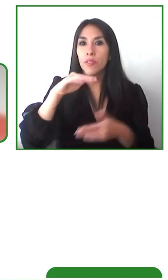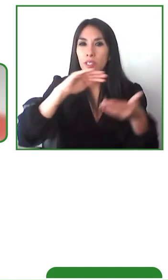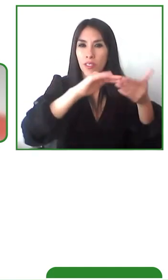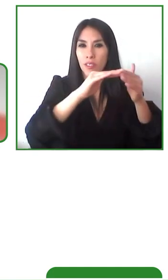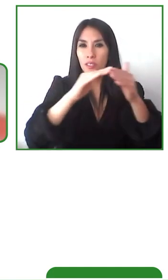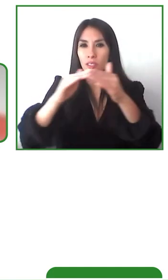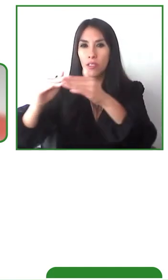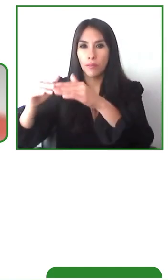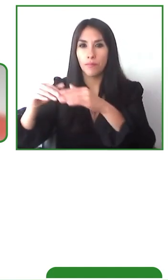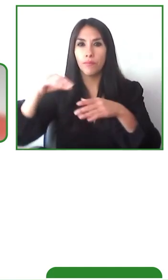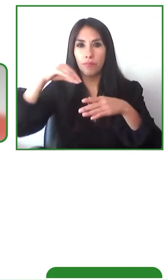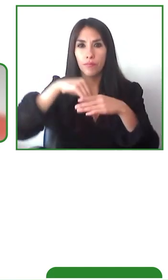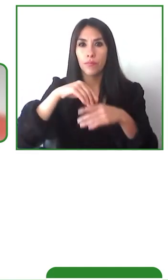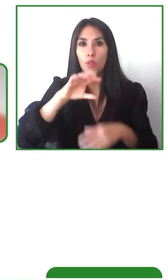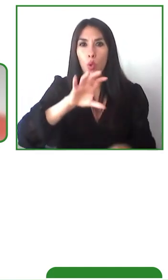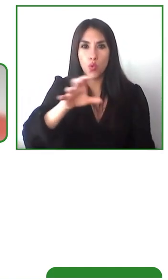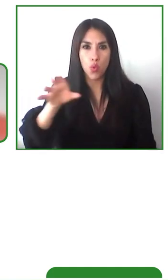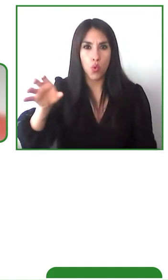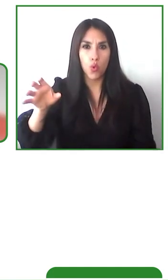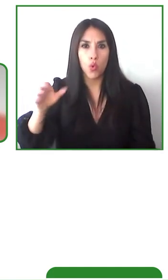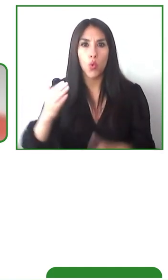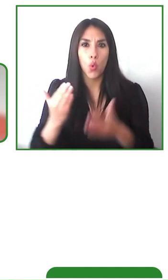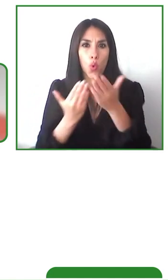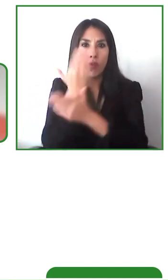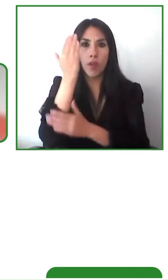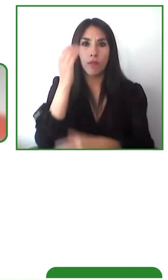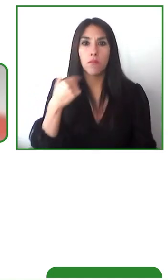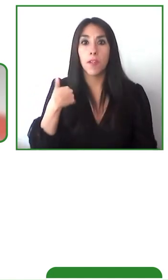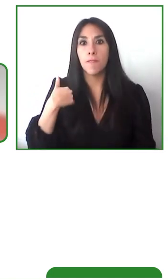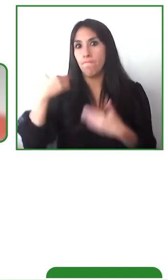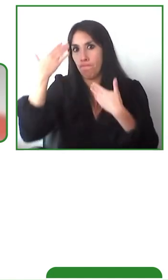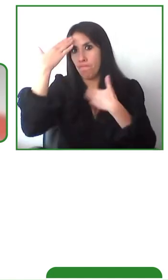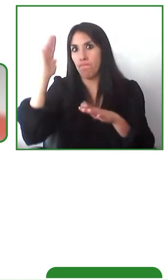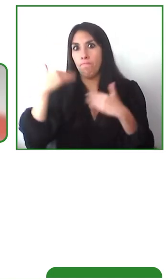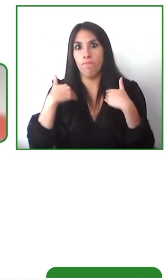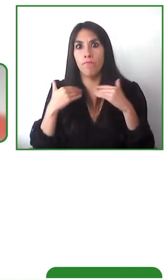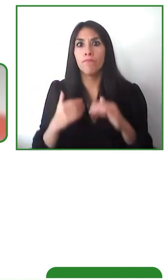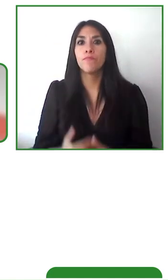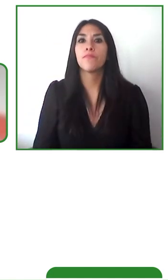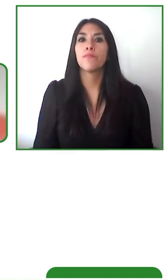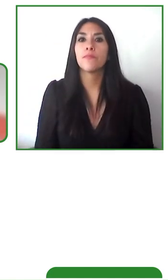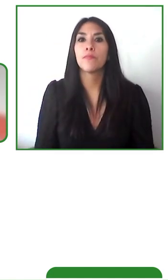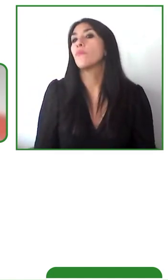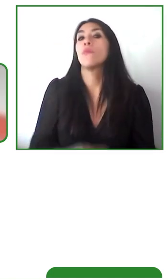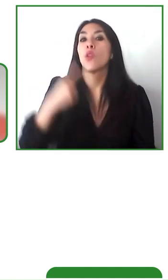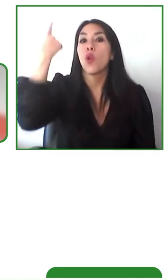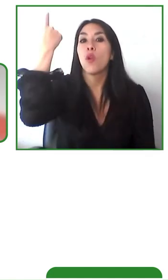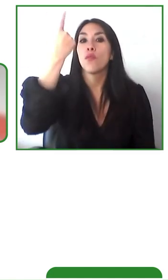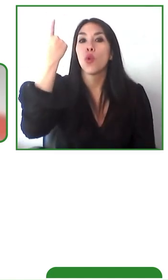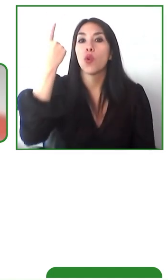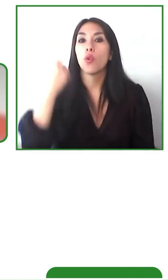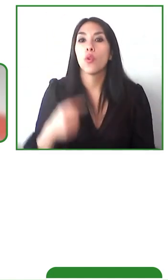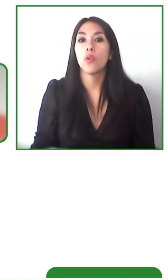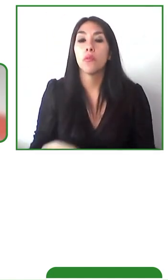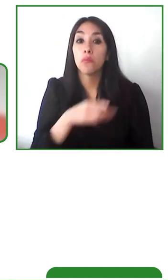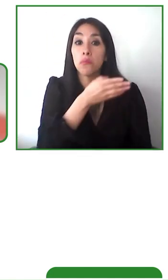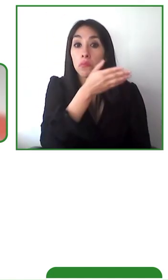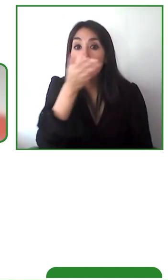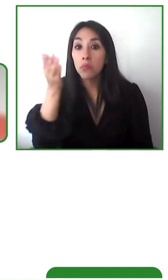país en general, ¿cuál fue un reto cada uno que han